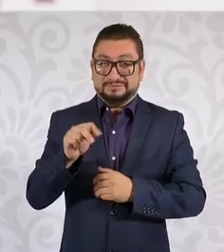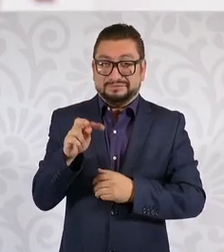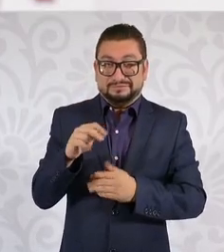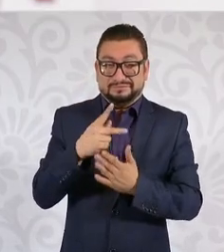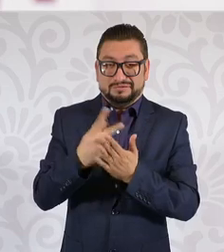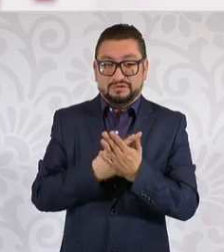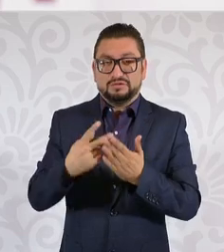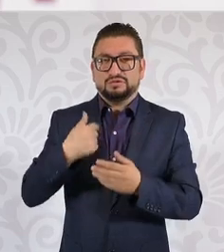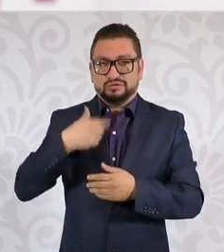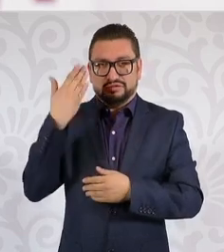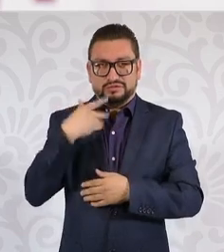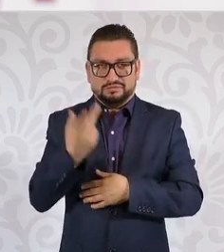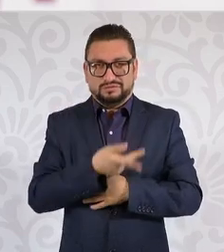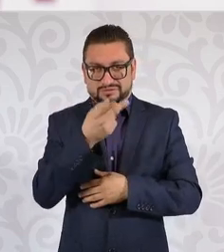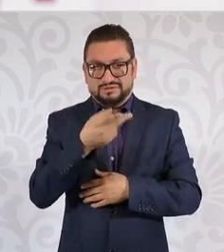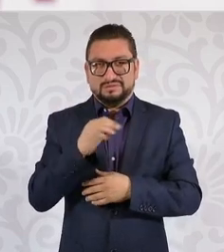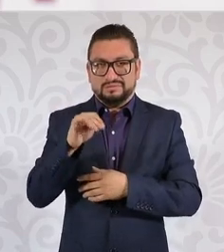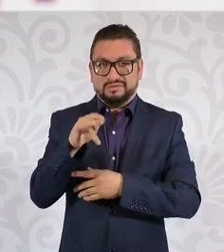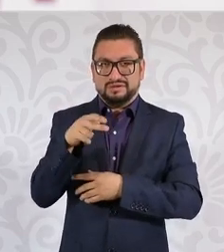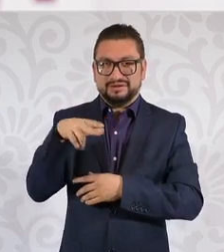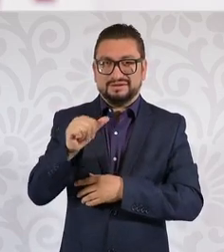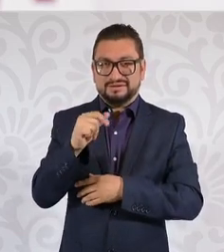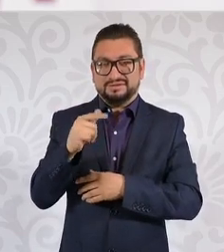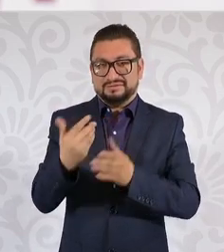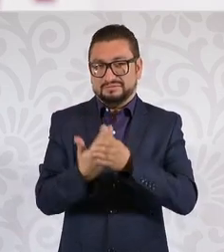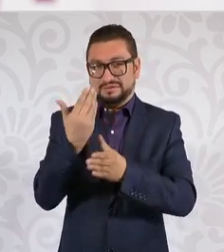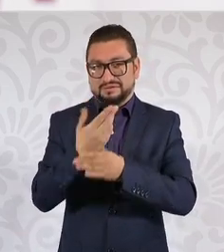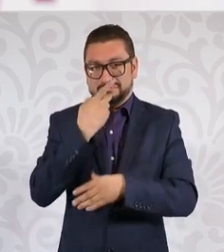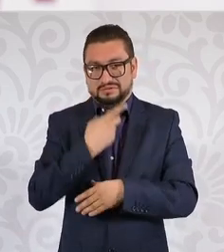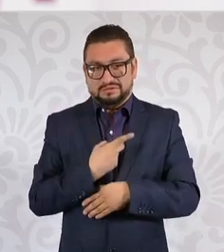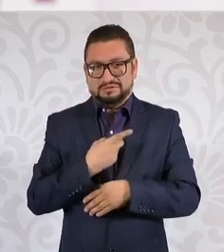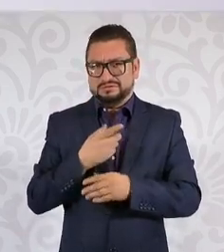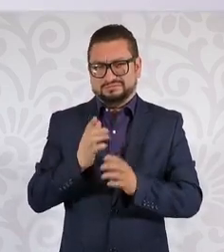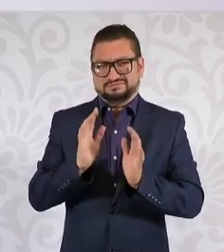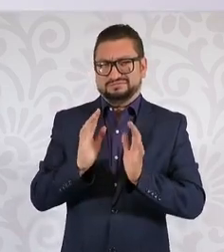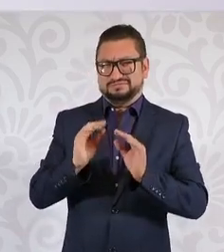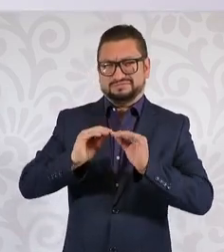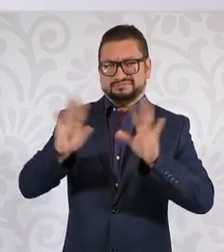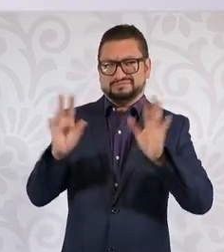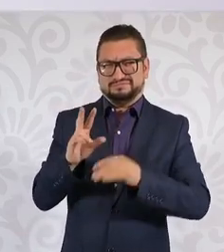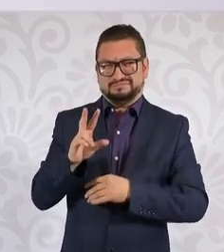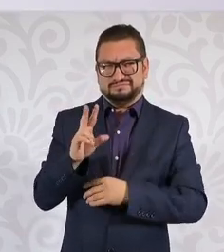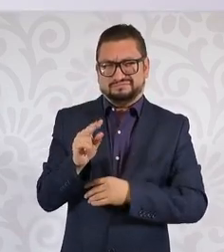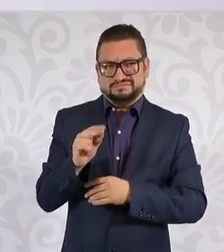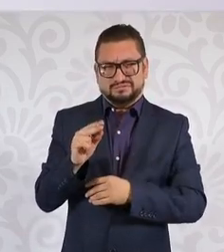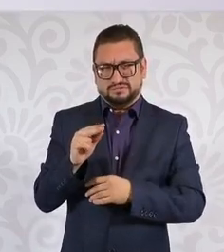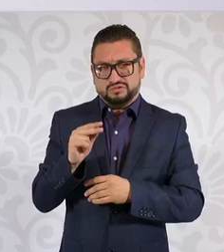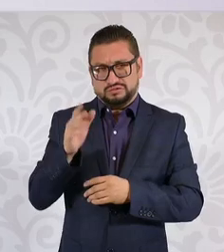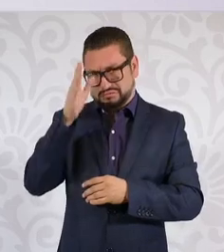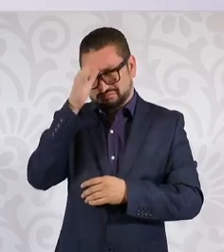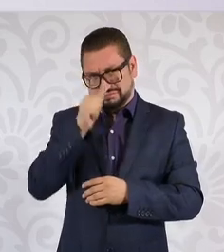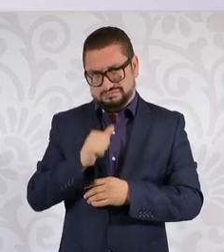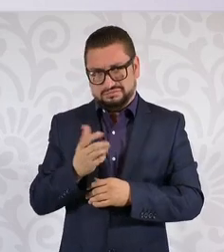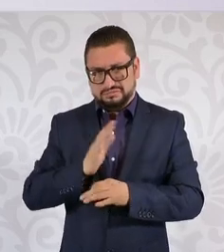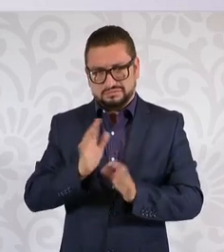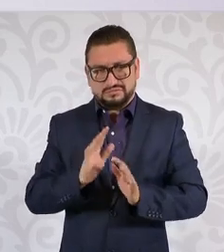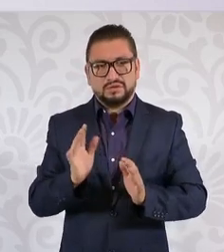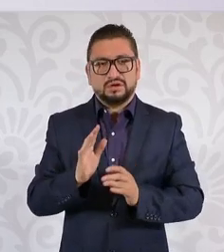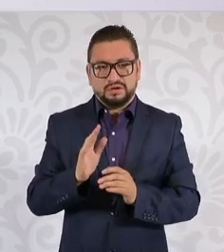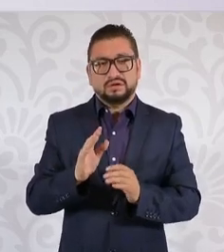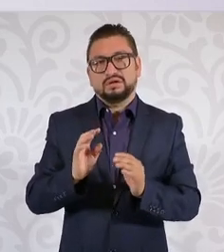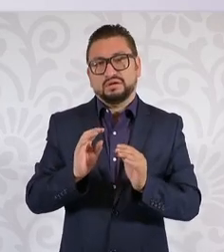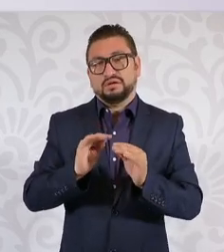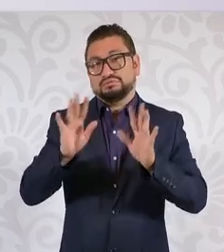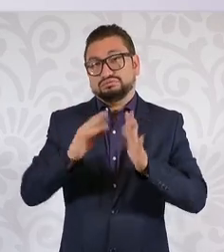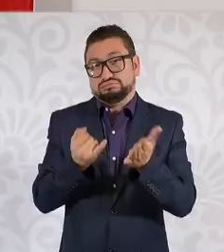le pregunté a Marina, que estuvo hoy en la mañana, me dijo, no, pues obviamente no está de acuerdo. Evidentemente, pues es